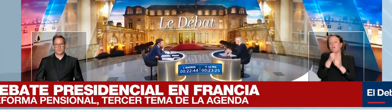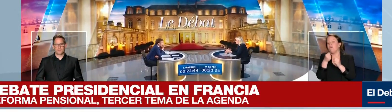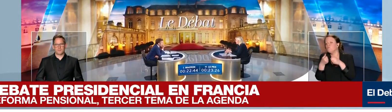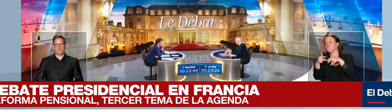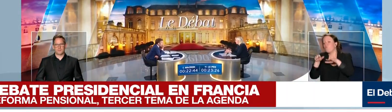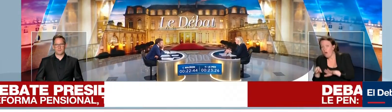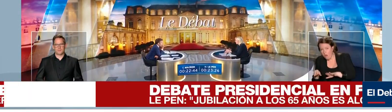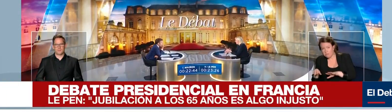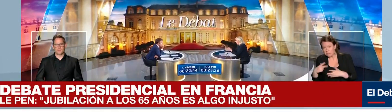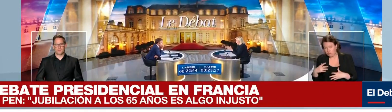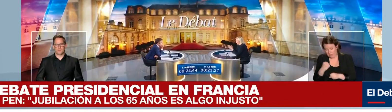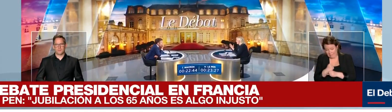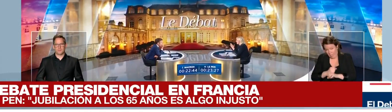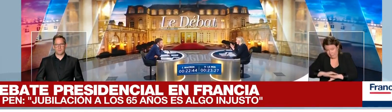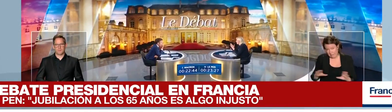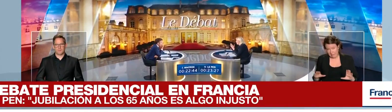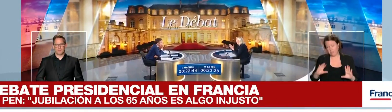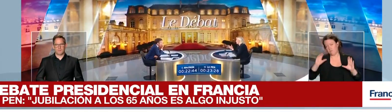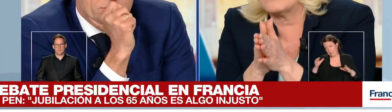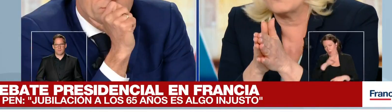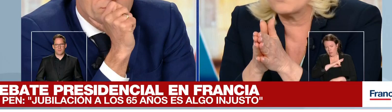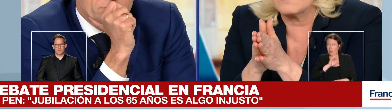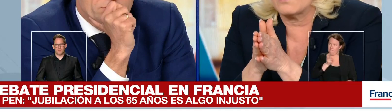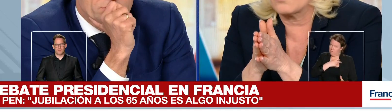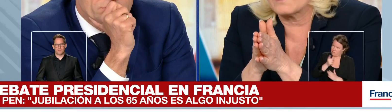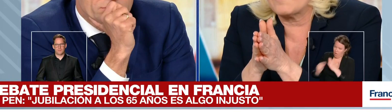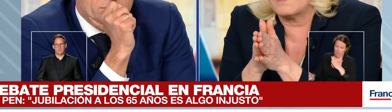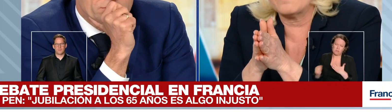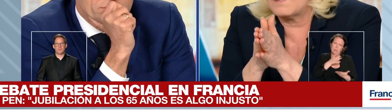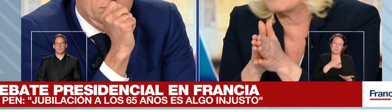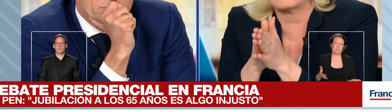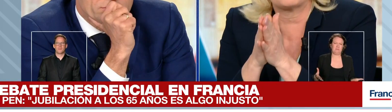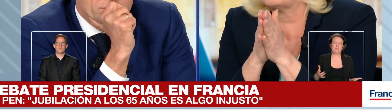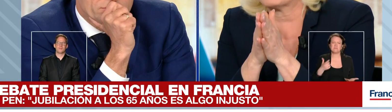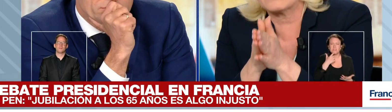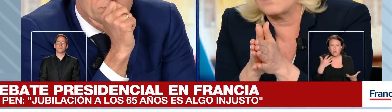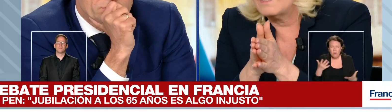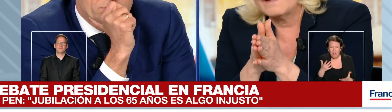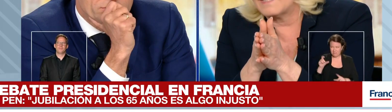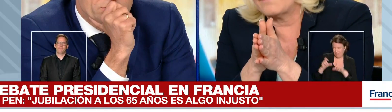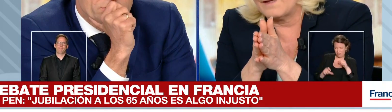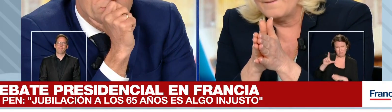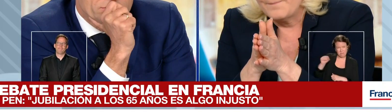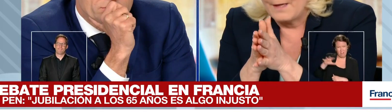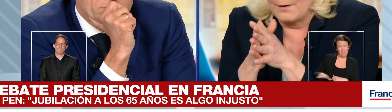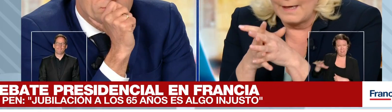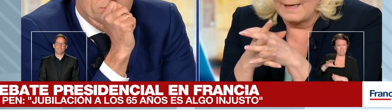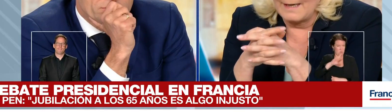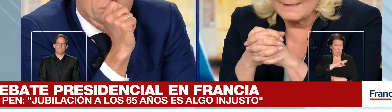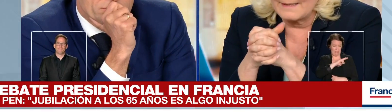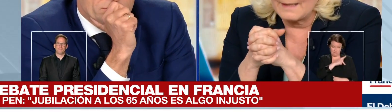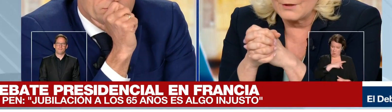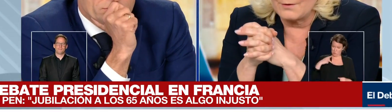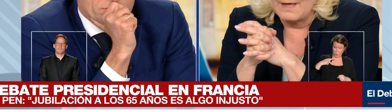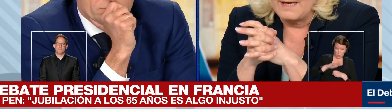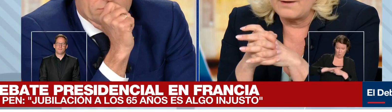ellos están inactivos cuando toman la jubilación. Pensar que nadie pueda tomar